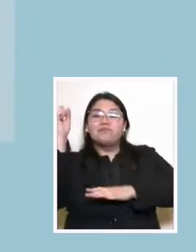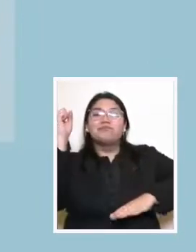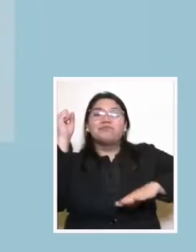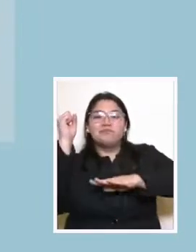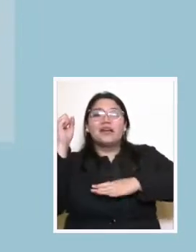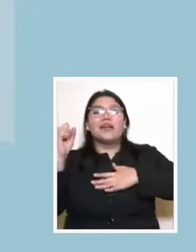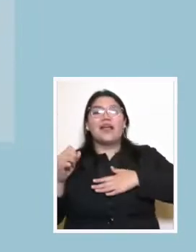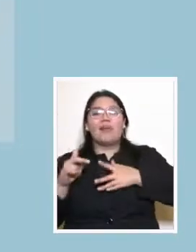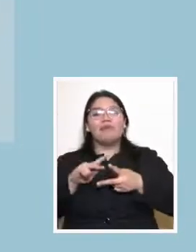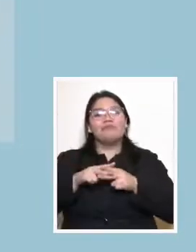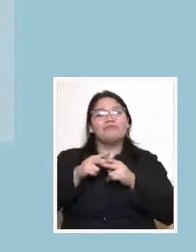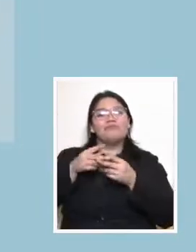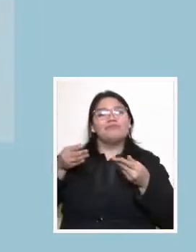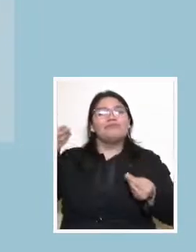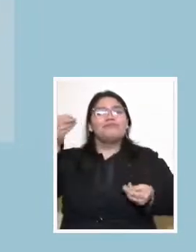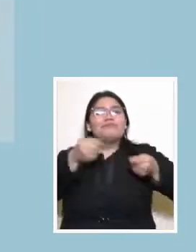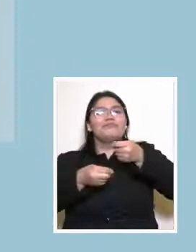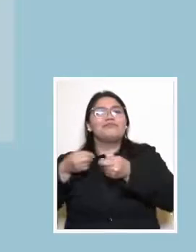y creativa.